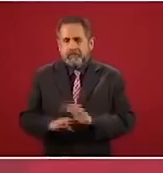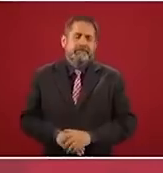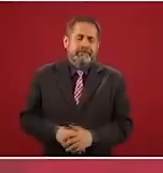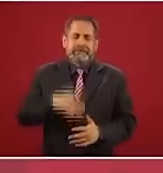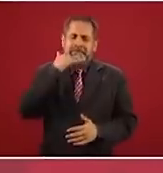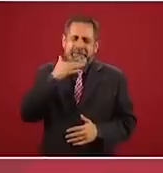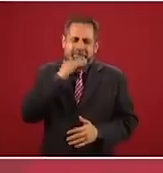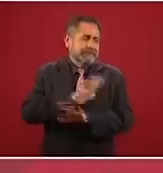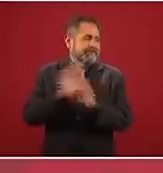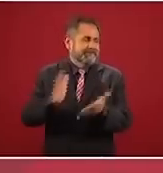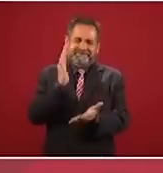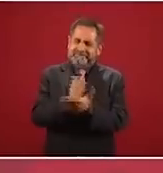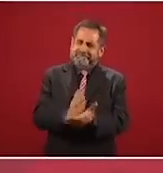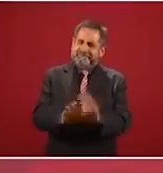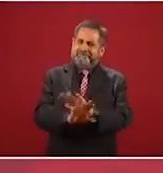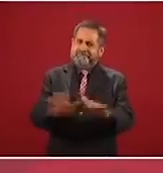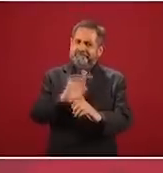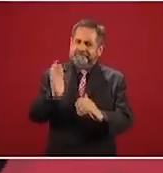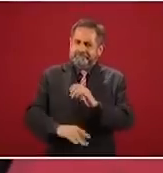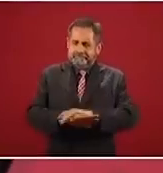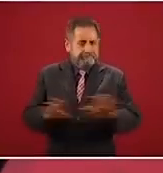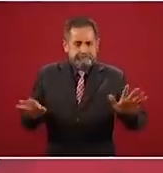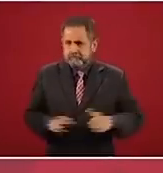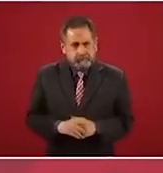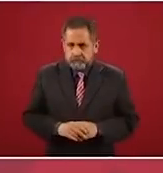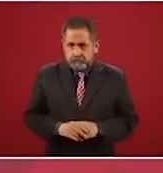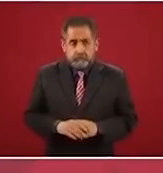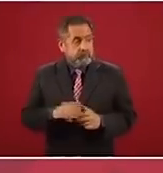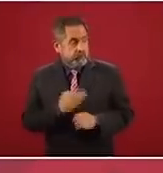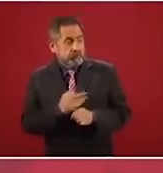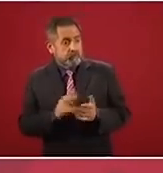terminó también, ya pudimos reanudar la obra.